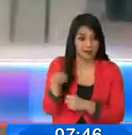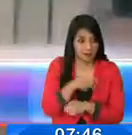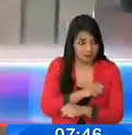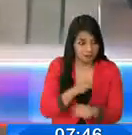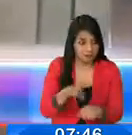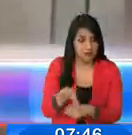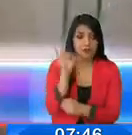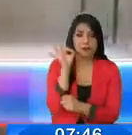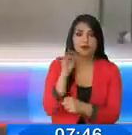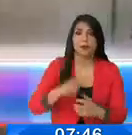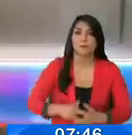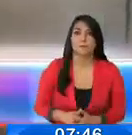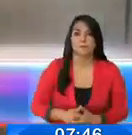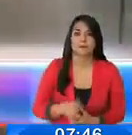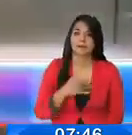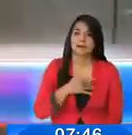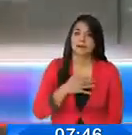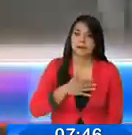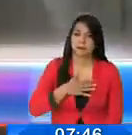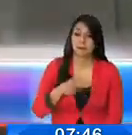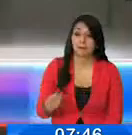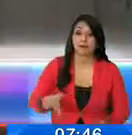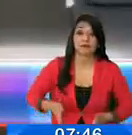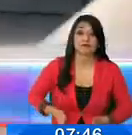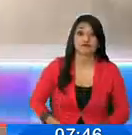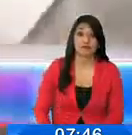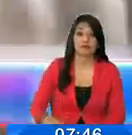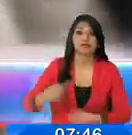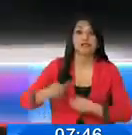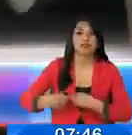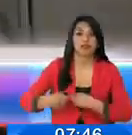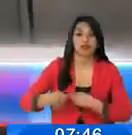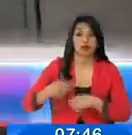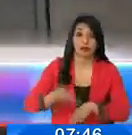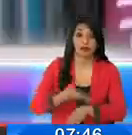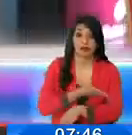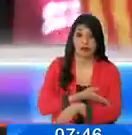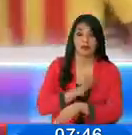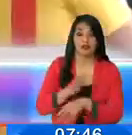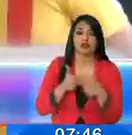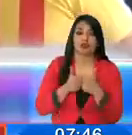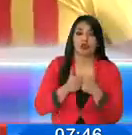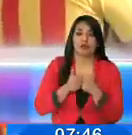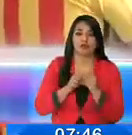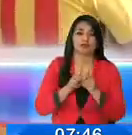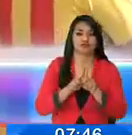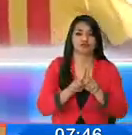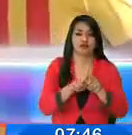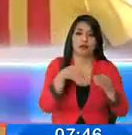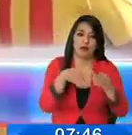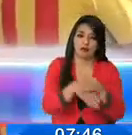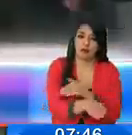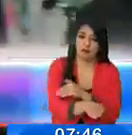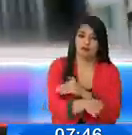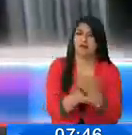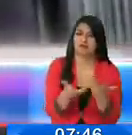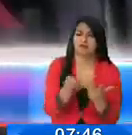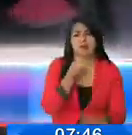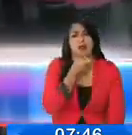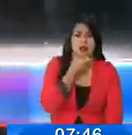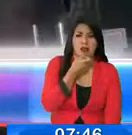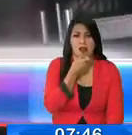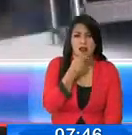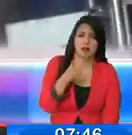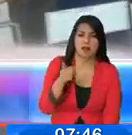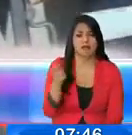La desafortunada oriunda de Quito llegó con su novio a la discoteca, donde tuvieron una presentación. Él era